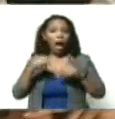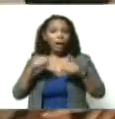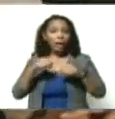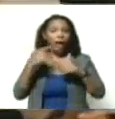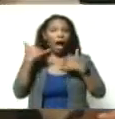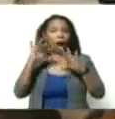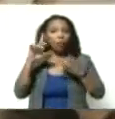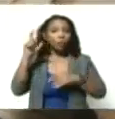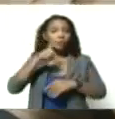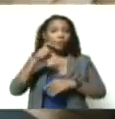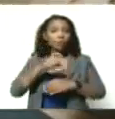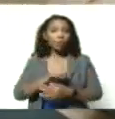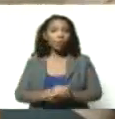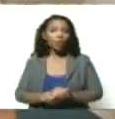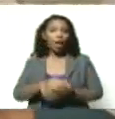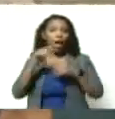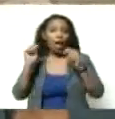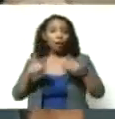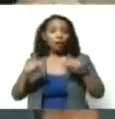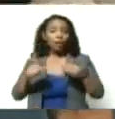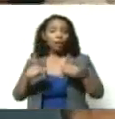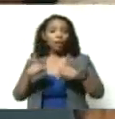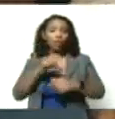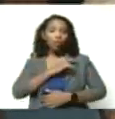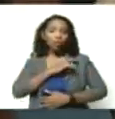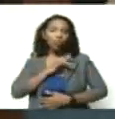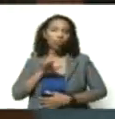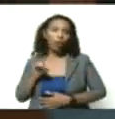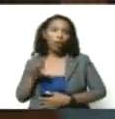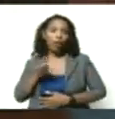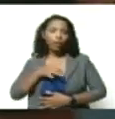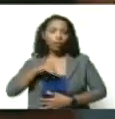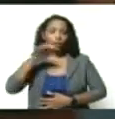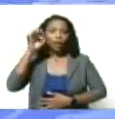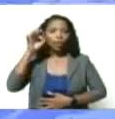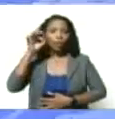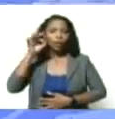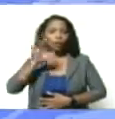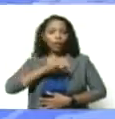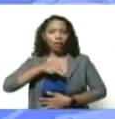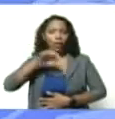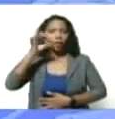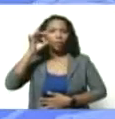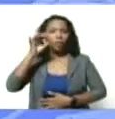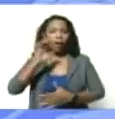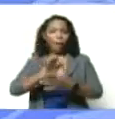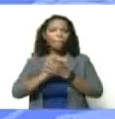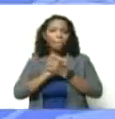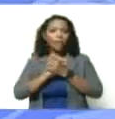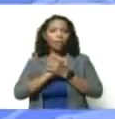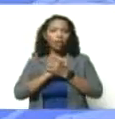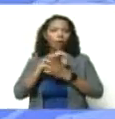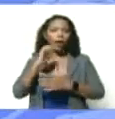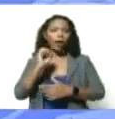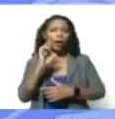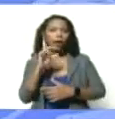aún lo necesitamos, aquí duelen en el alma, en el alma. Amigo Earle,